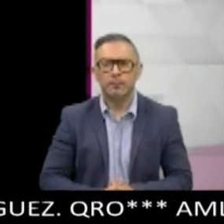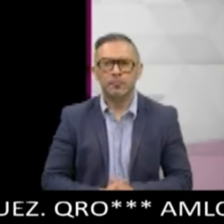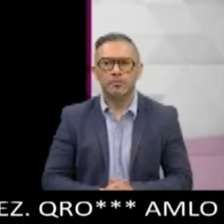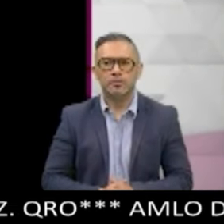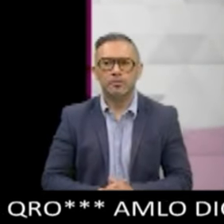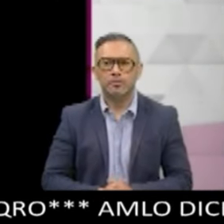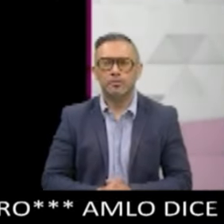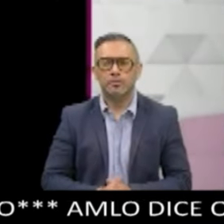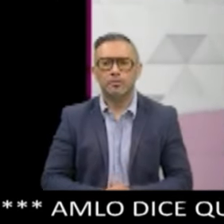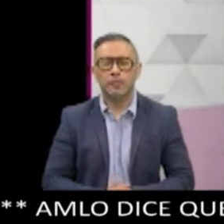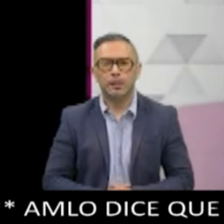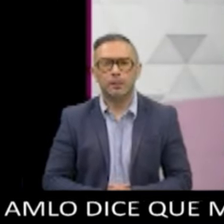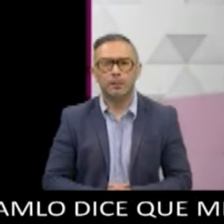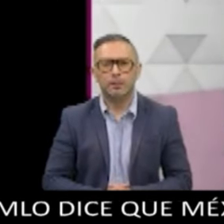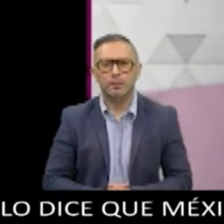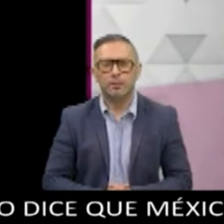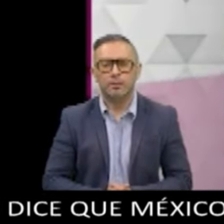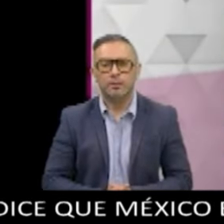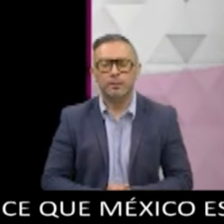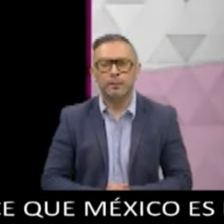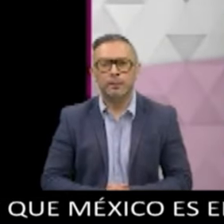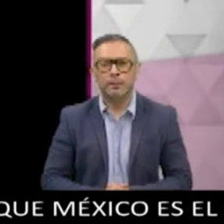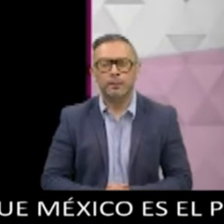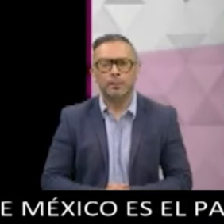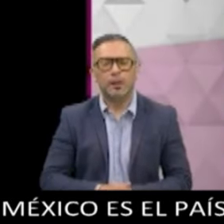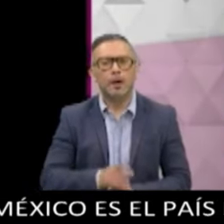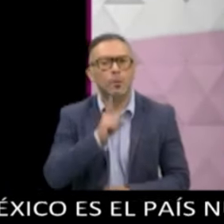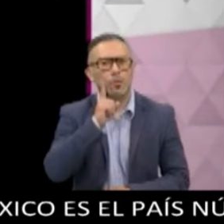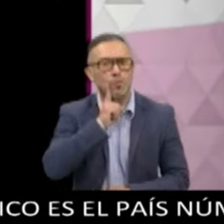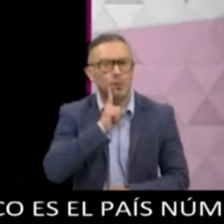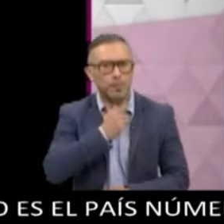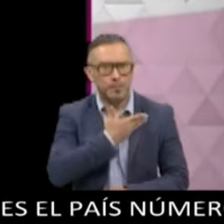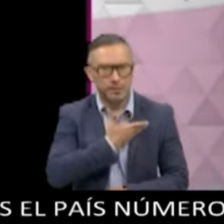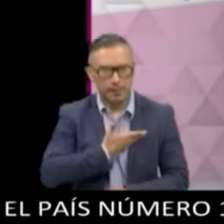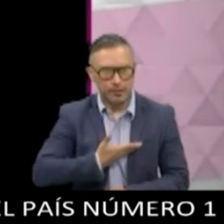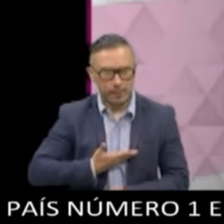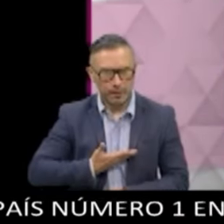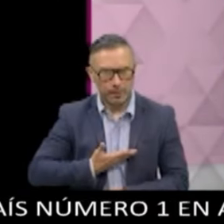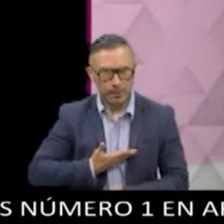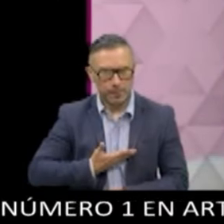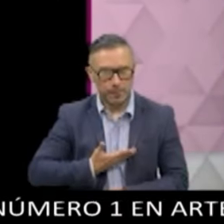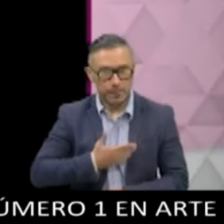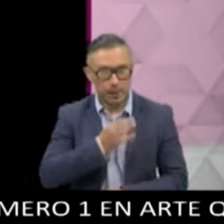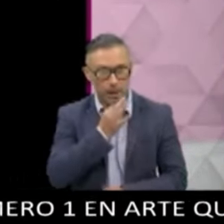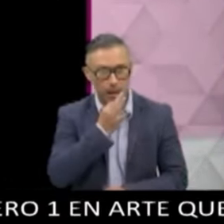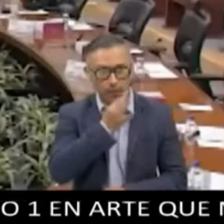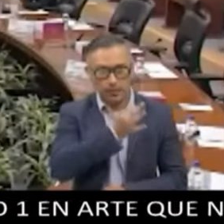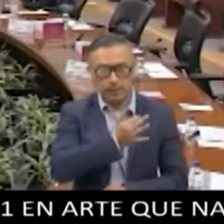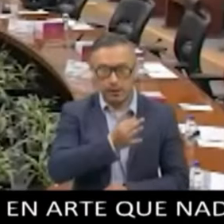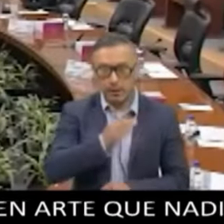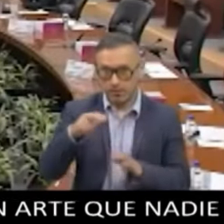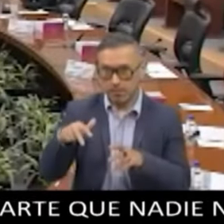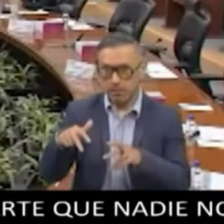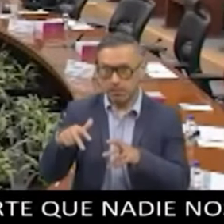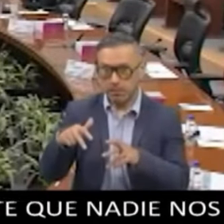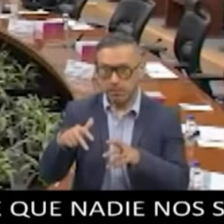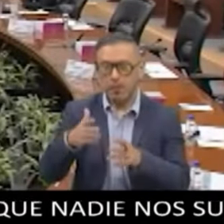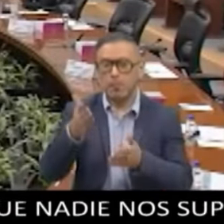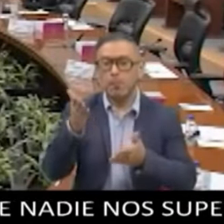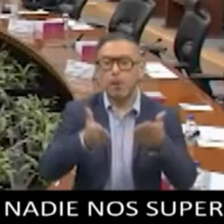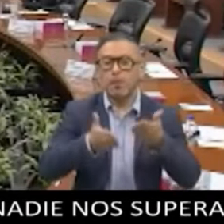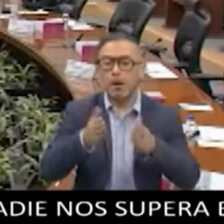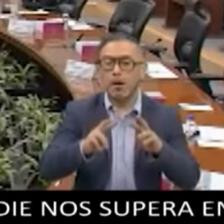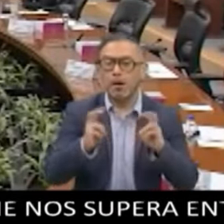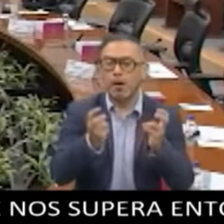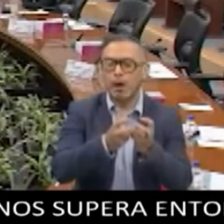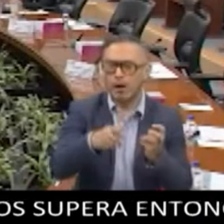tomas de decisiones pero también te s decir que la democracia en México no está en riesgo por este caso no es así e Yo creo que